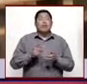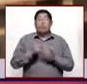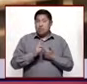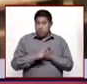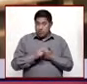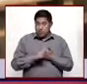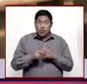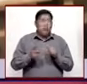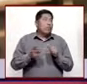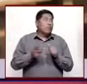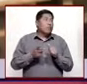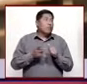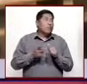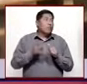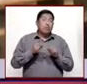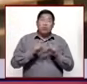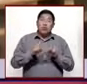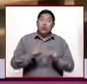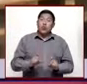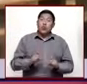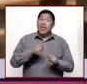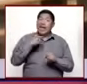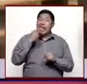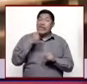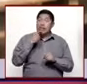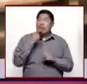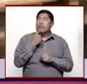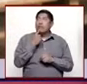primera pregunta que refiere